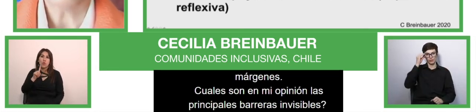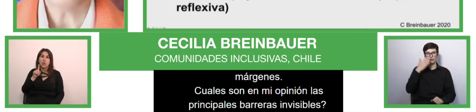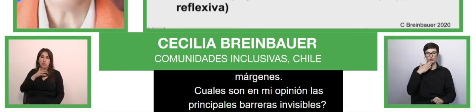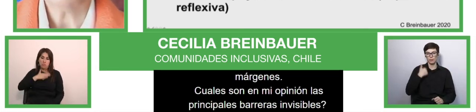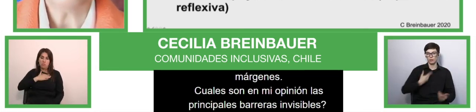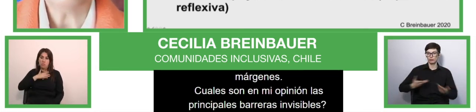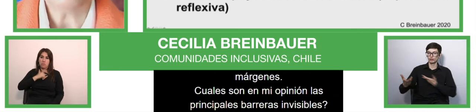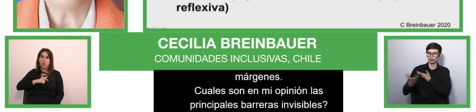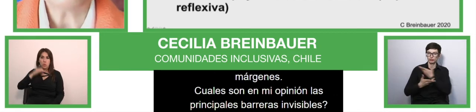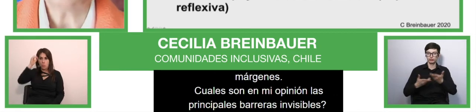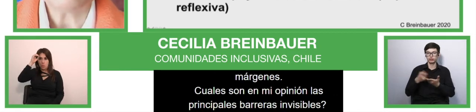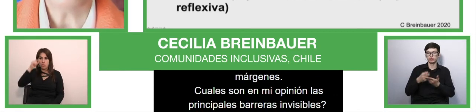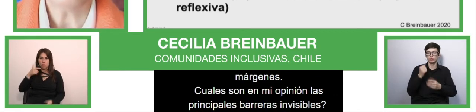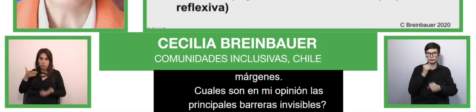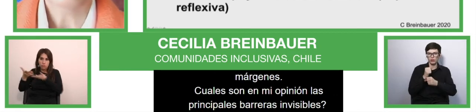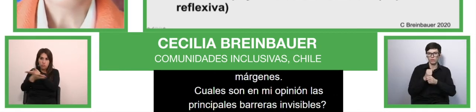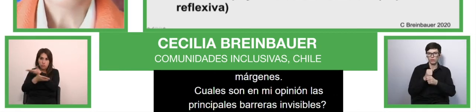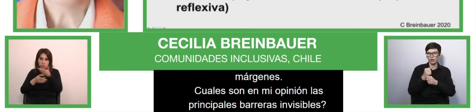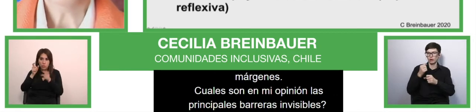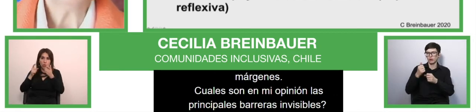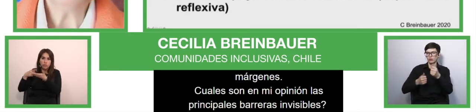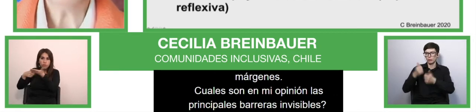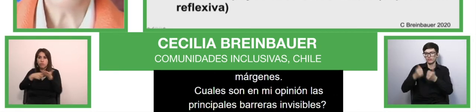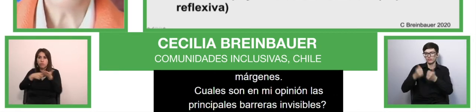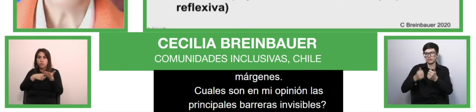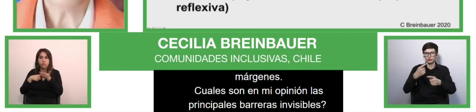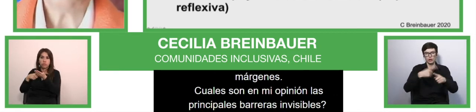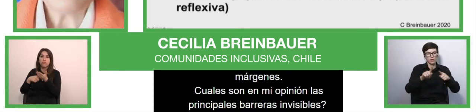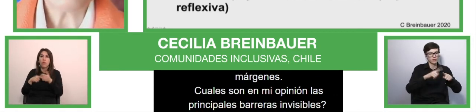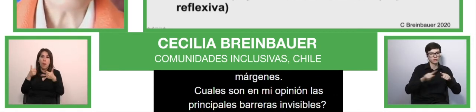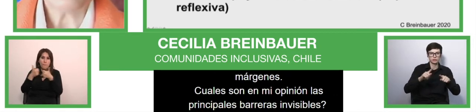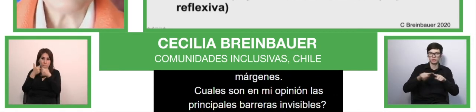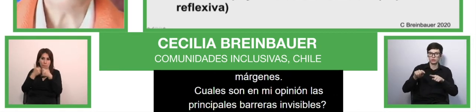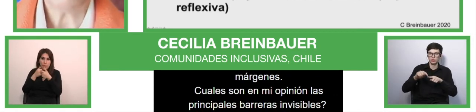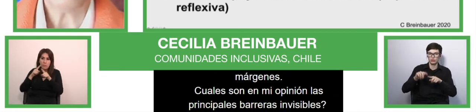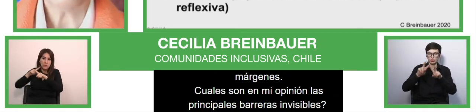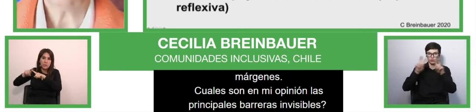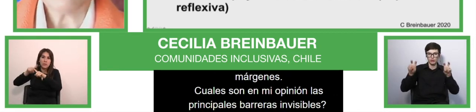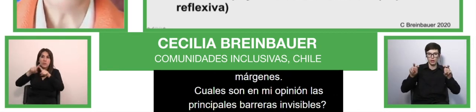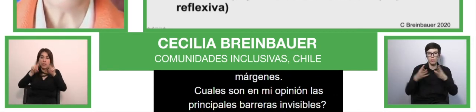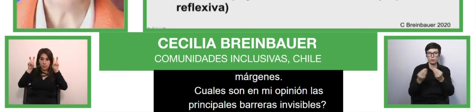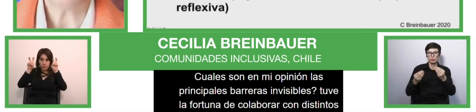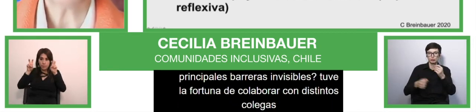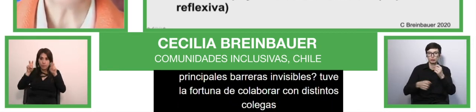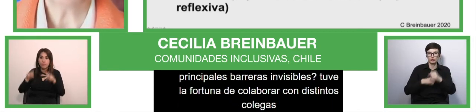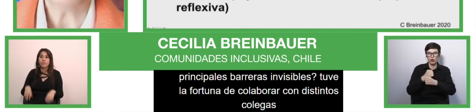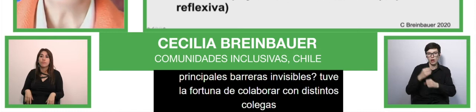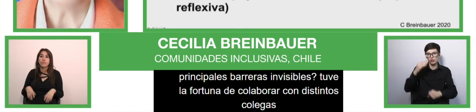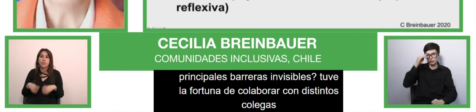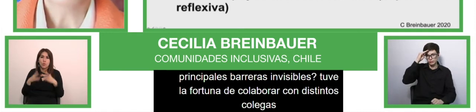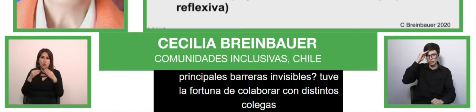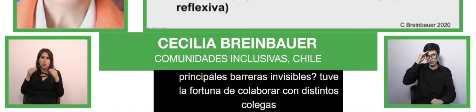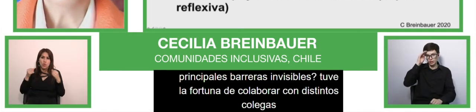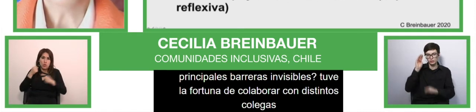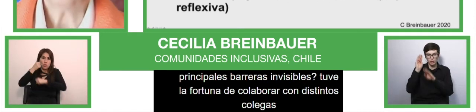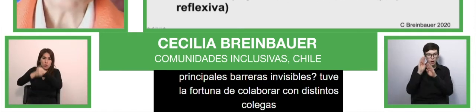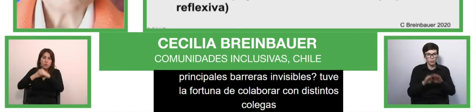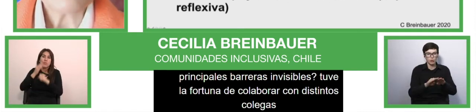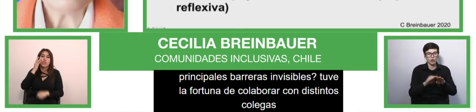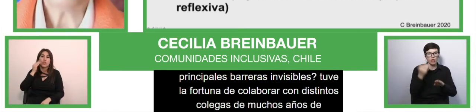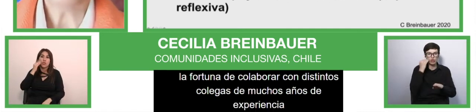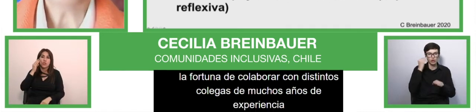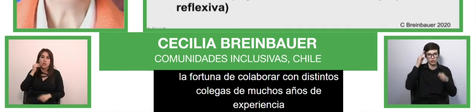con colegas de distintas disciplinas de muchos años de experiencia en apoyar a niños en el espectro autista